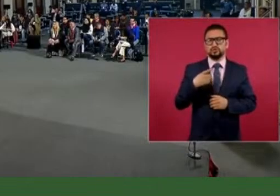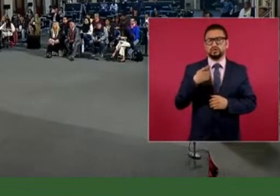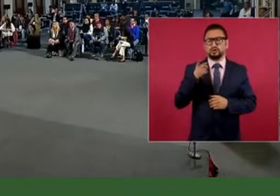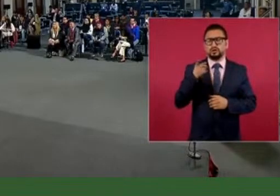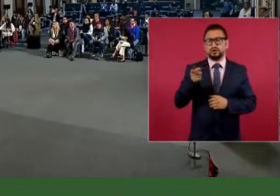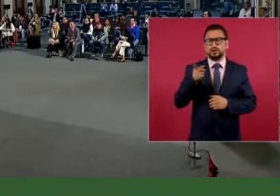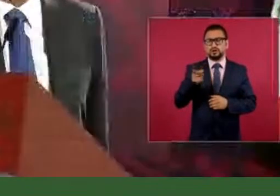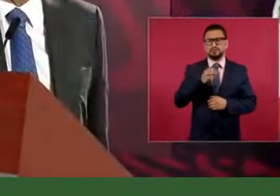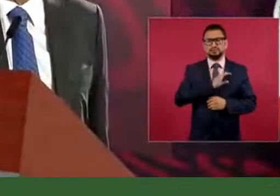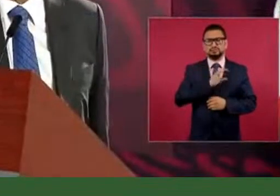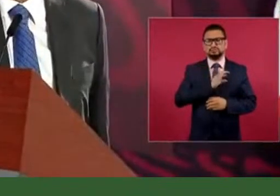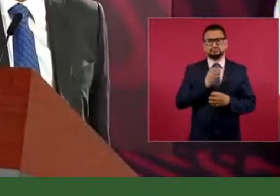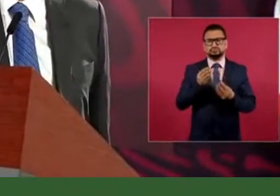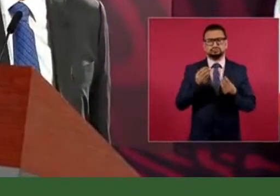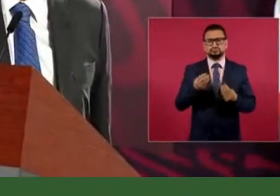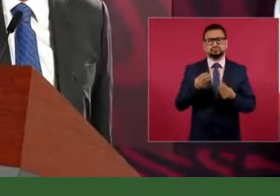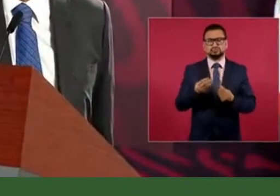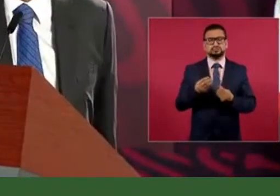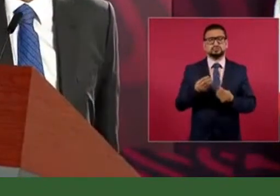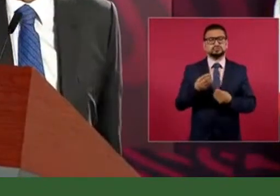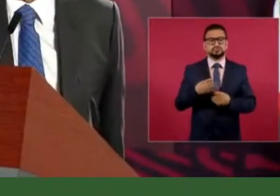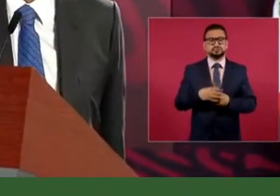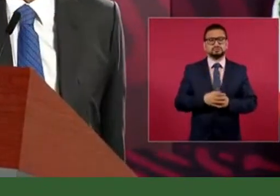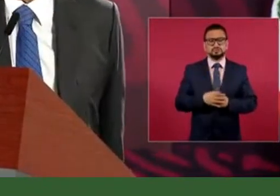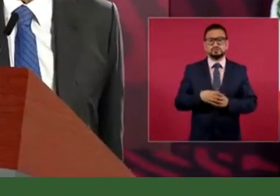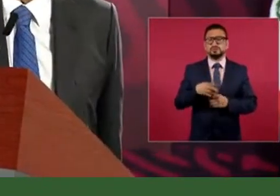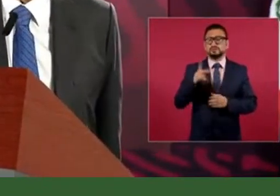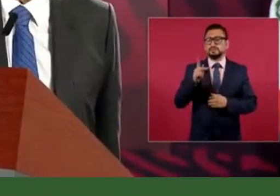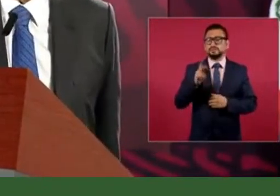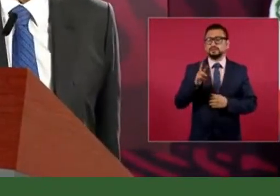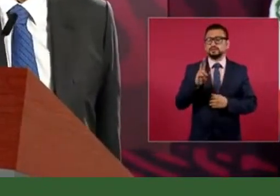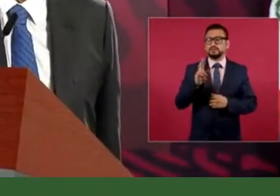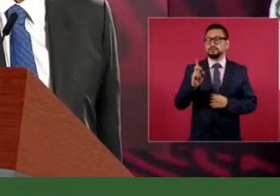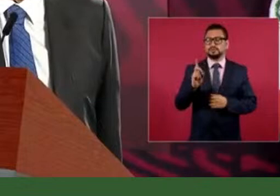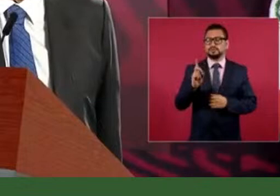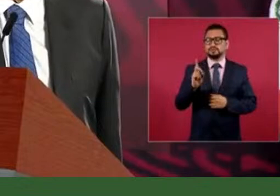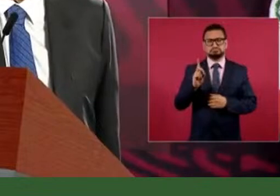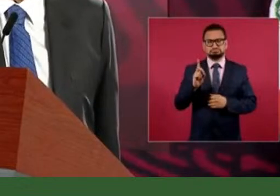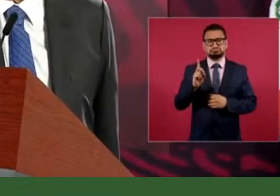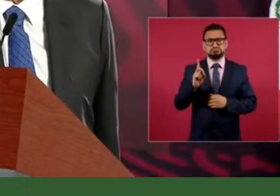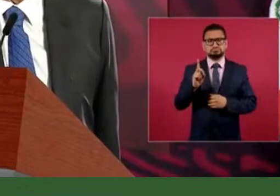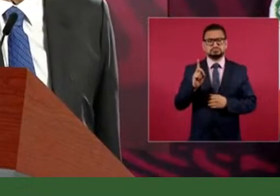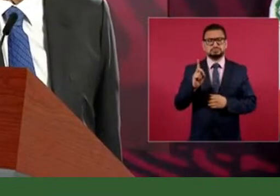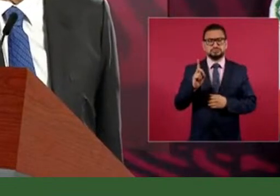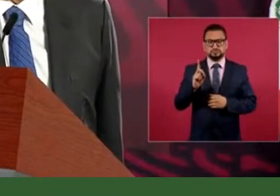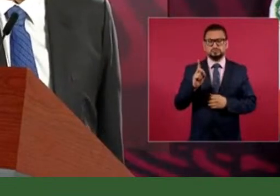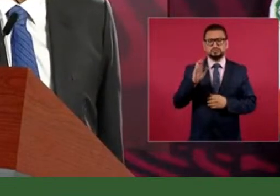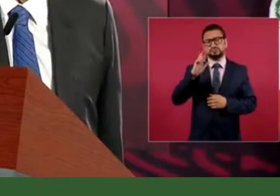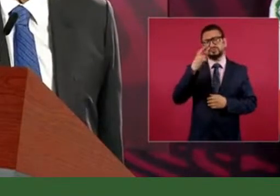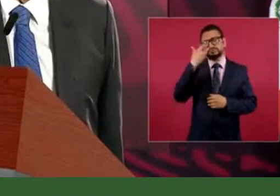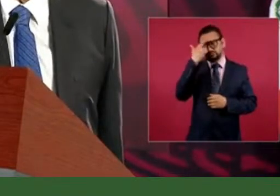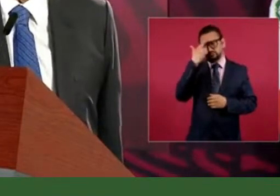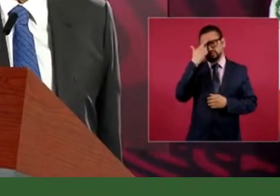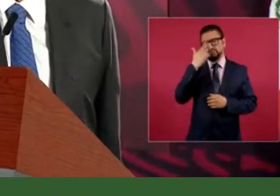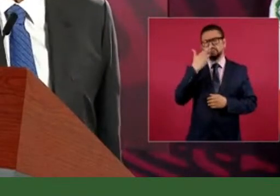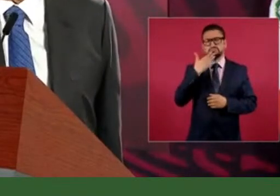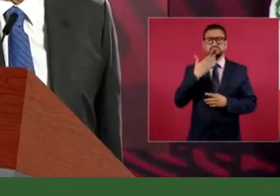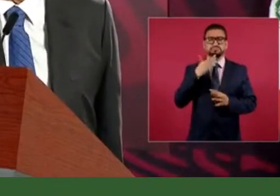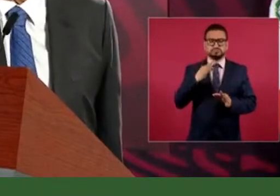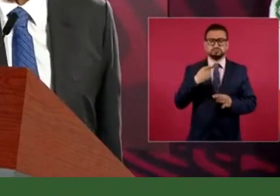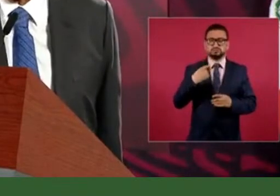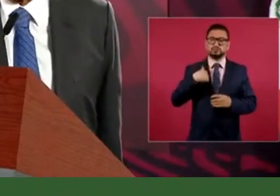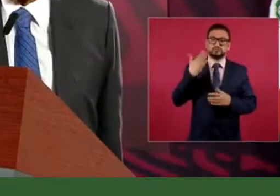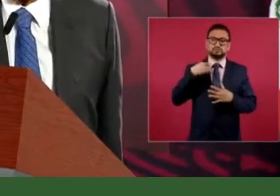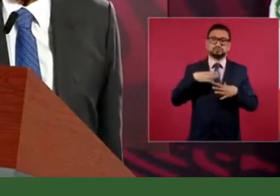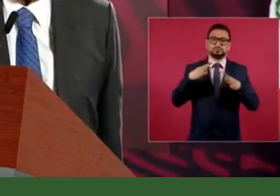mucho cariño al PRD, tengo muy buenos recuerdos, fui fundador